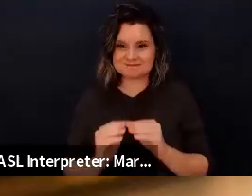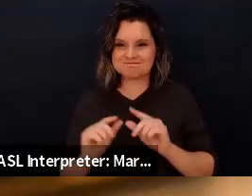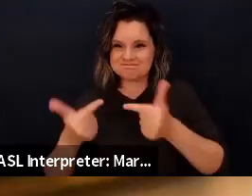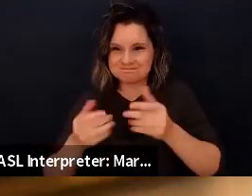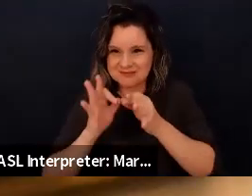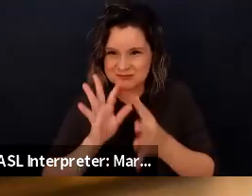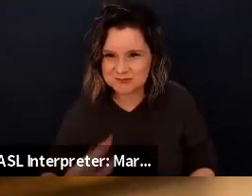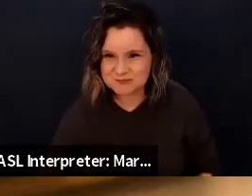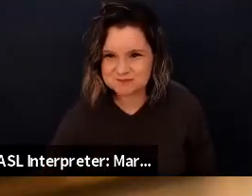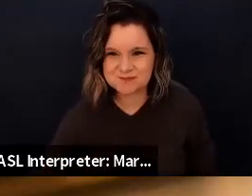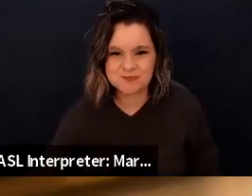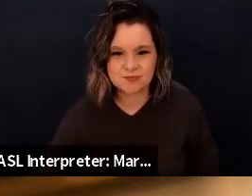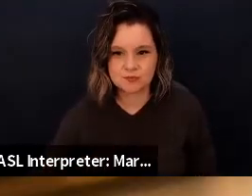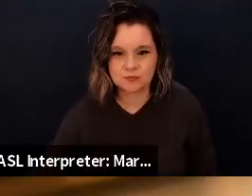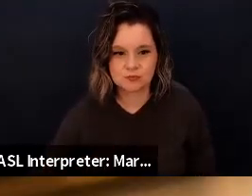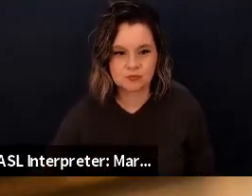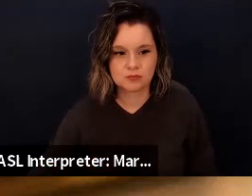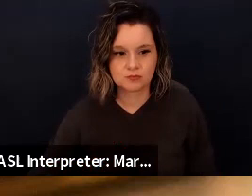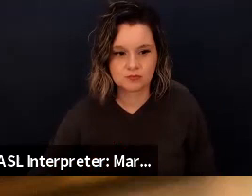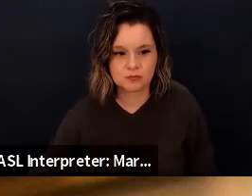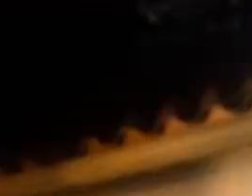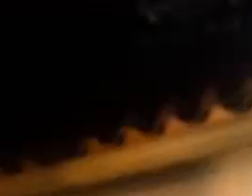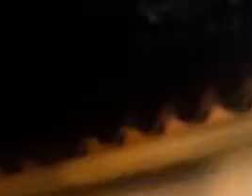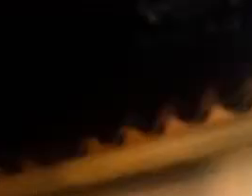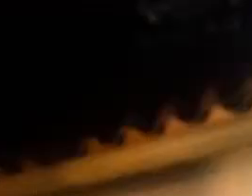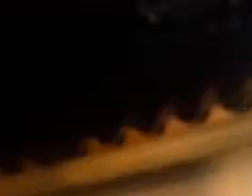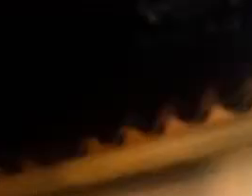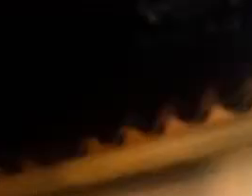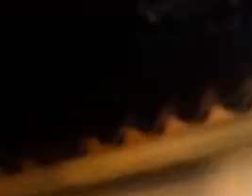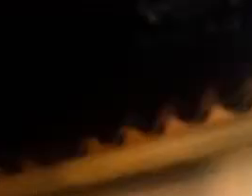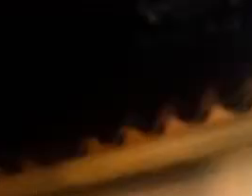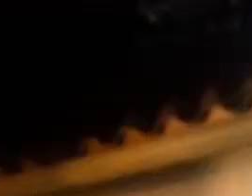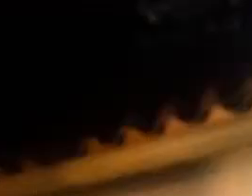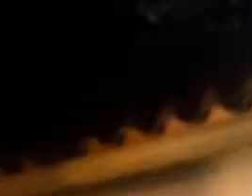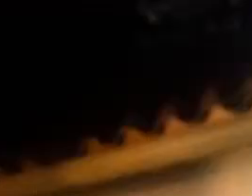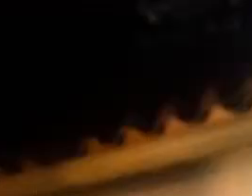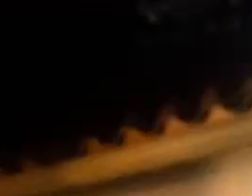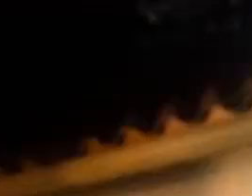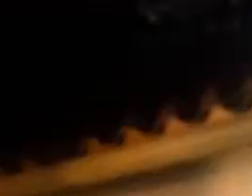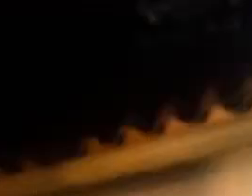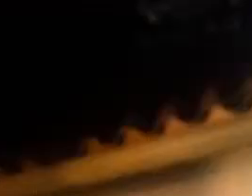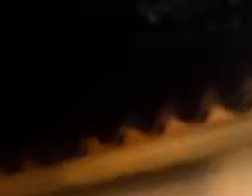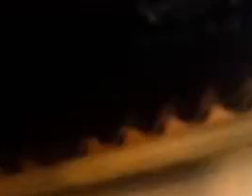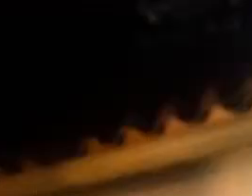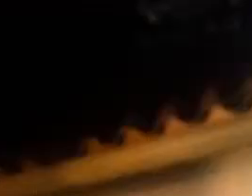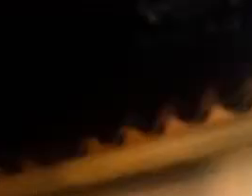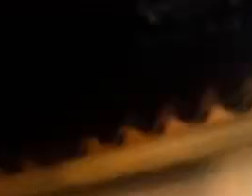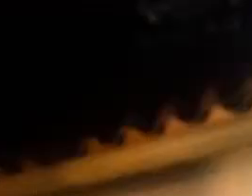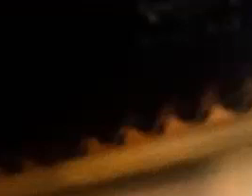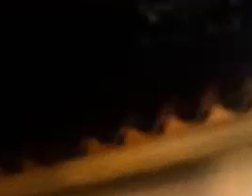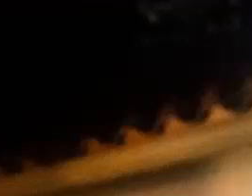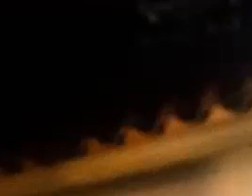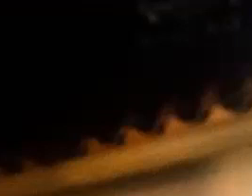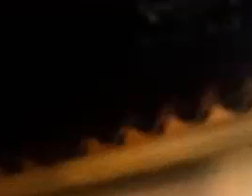Bueno, otra vez, a pesar de tener poco tiempo, la comunidad organizó y al nivel del comisión